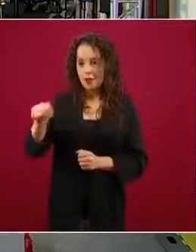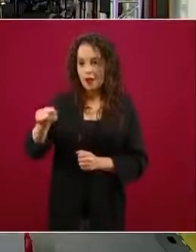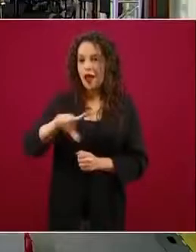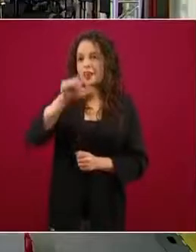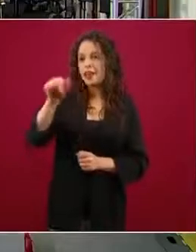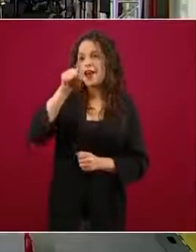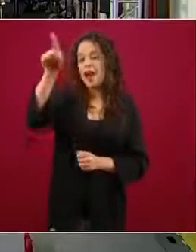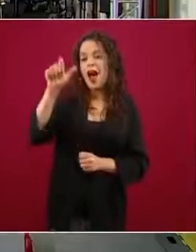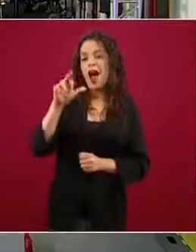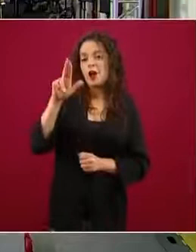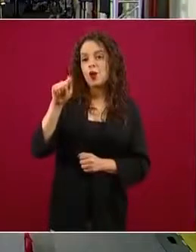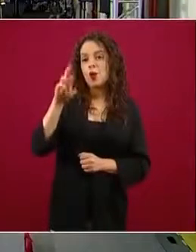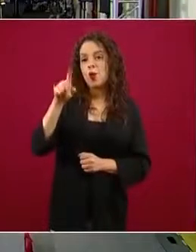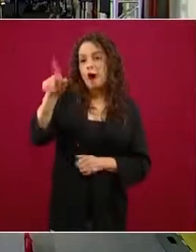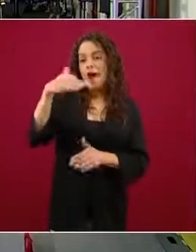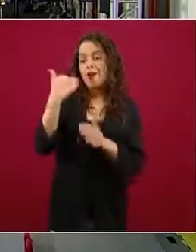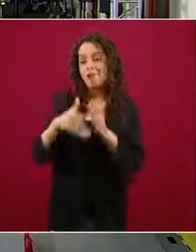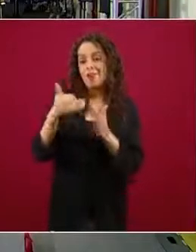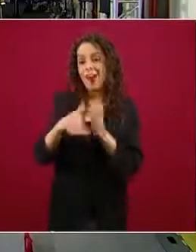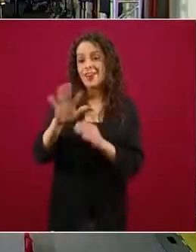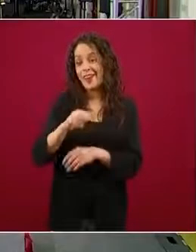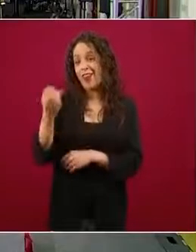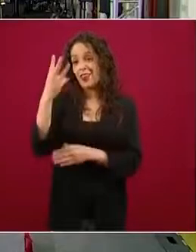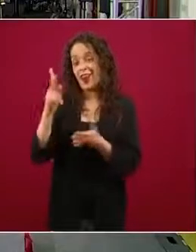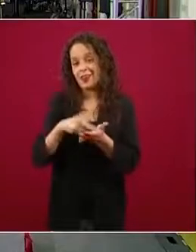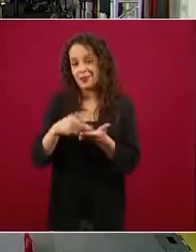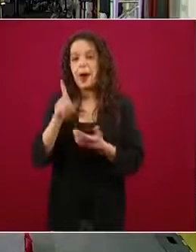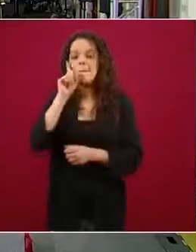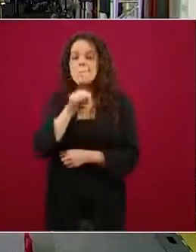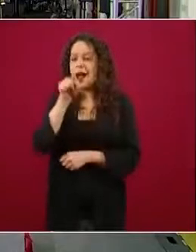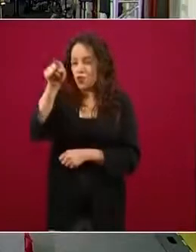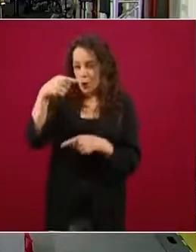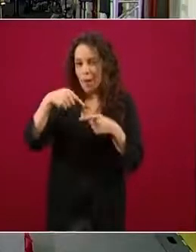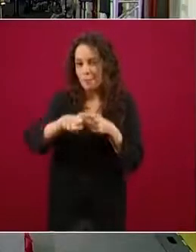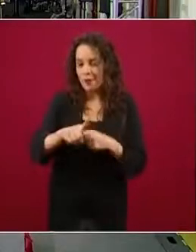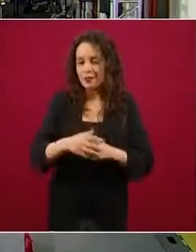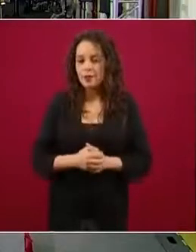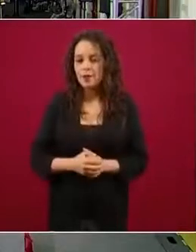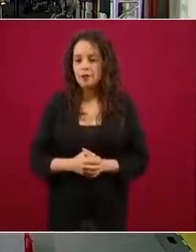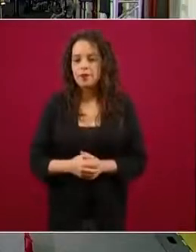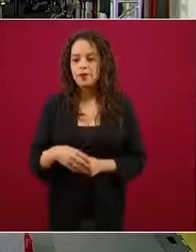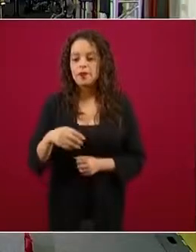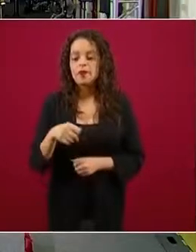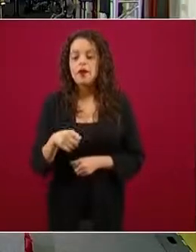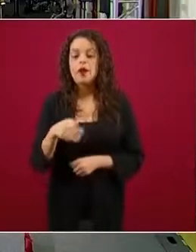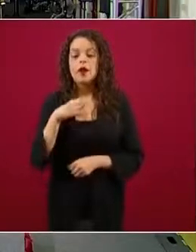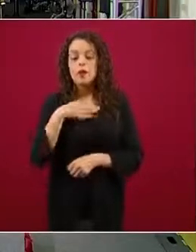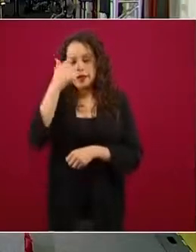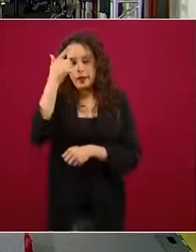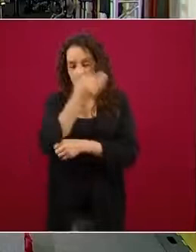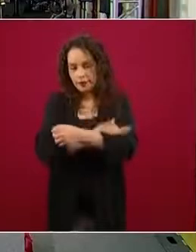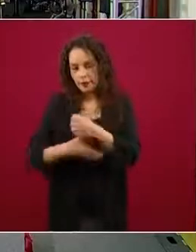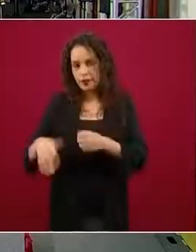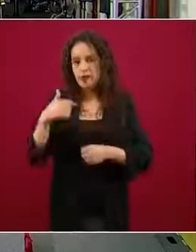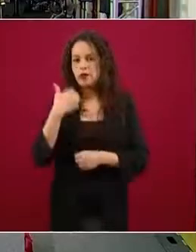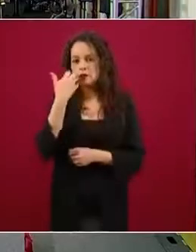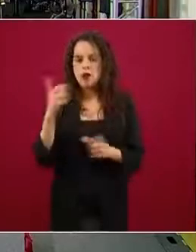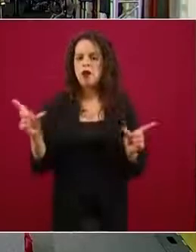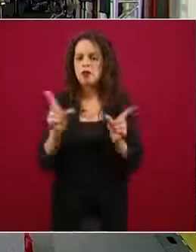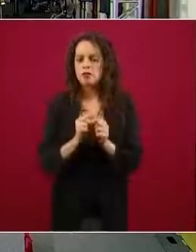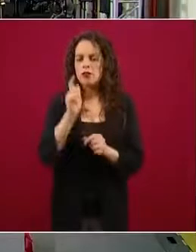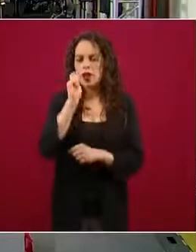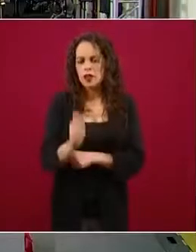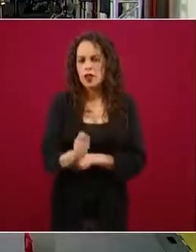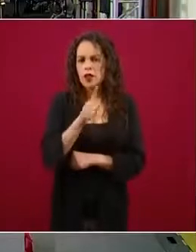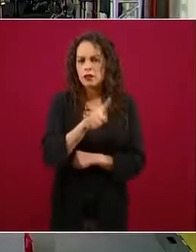Sí, muchas gracias, doctor Daniel Blancas, de Crónica. Solo le comparto dos retratos rápido. Analizando la base de datos de